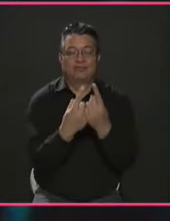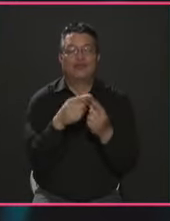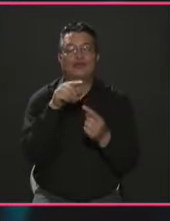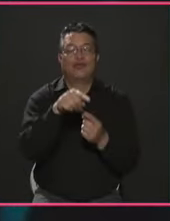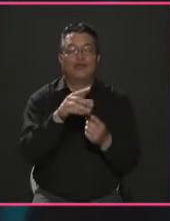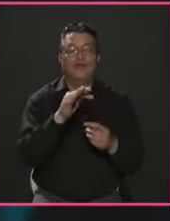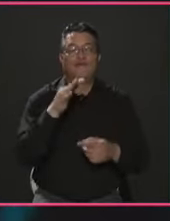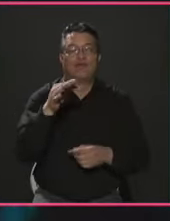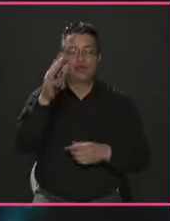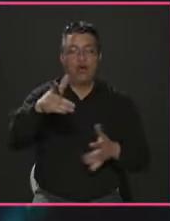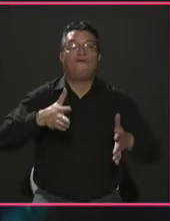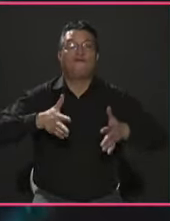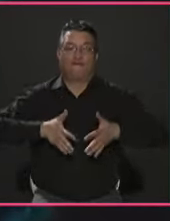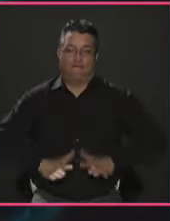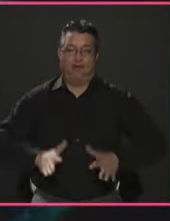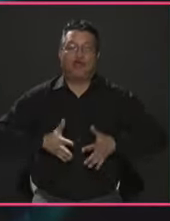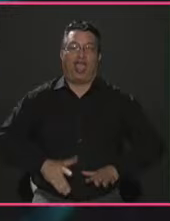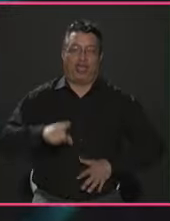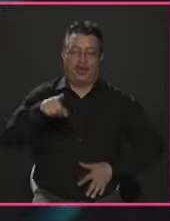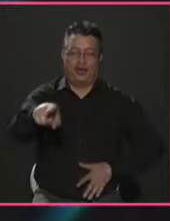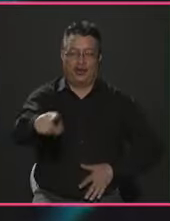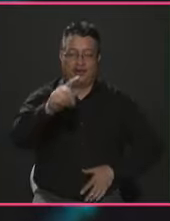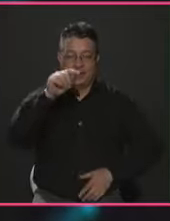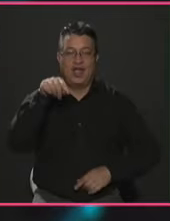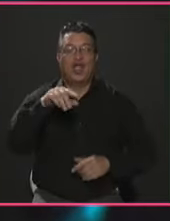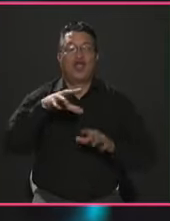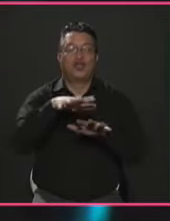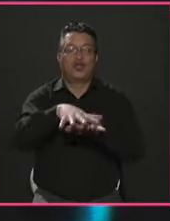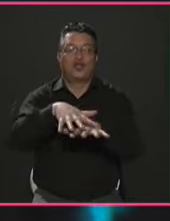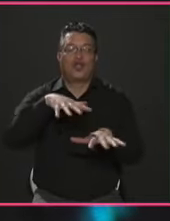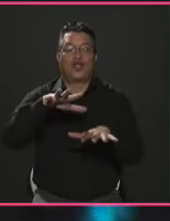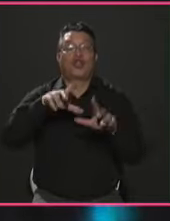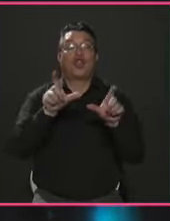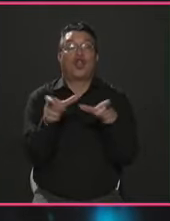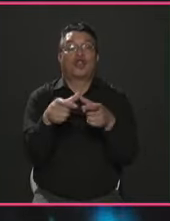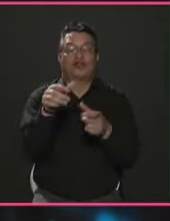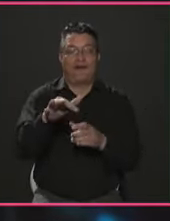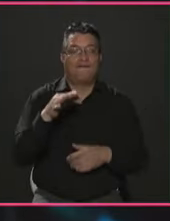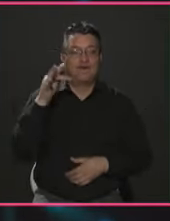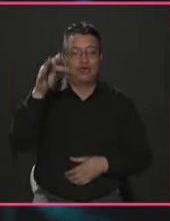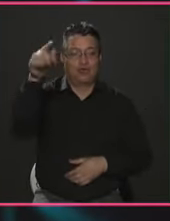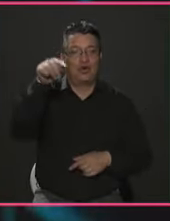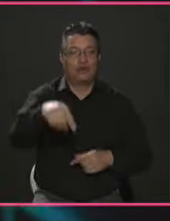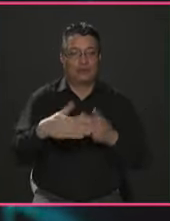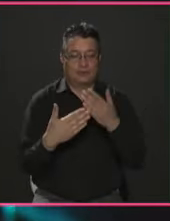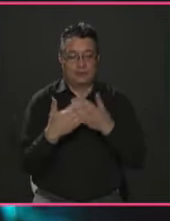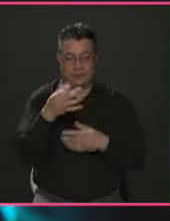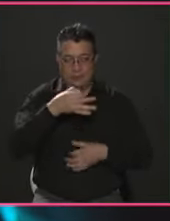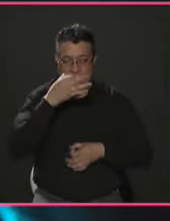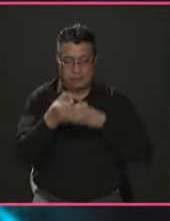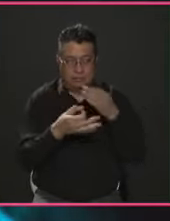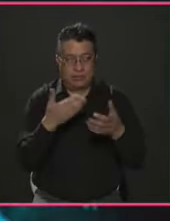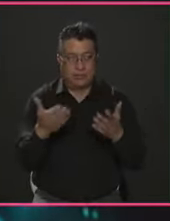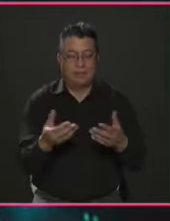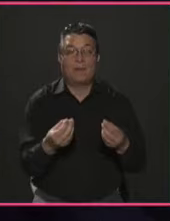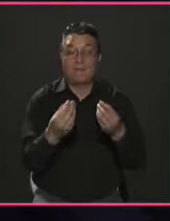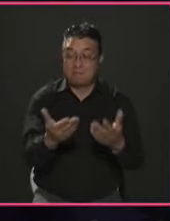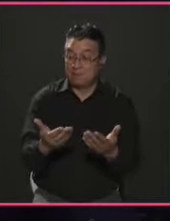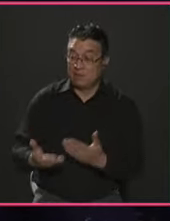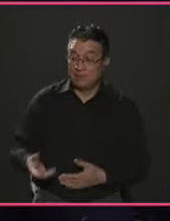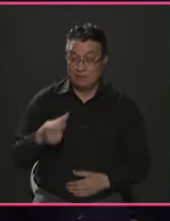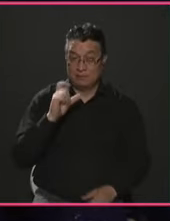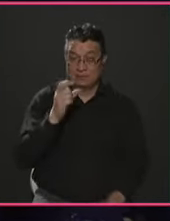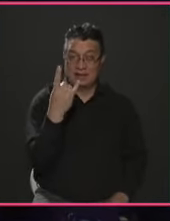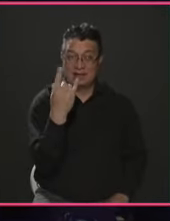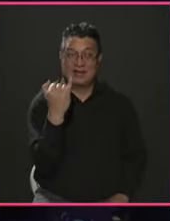fundador de congreso futuro quien esta mañana justamente se dirigirá al público damos la bienvenida a guido no